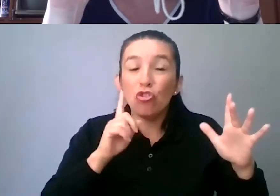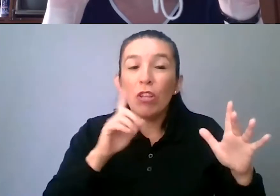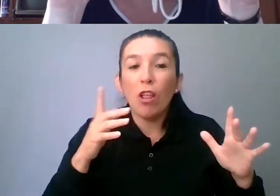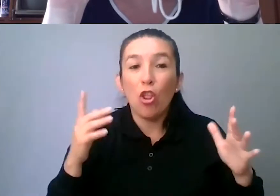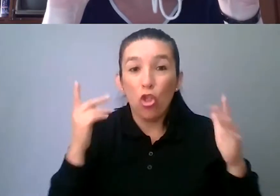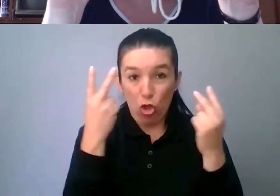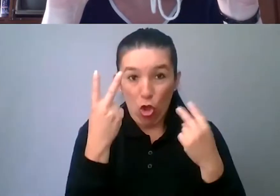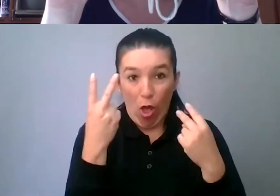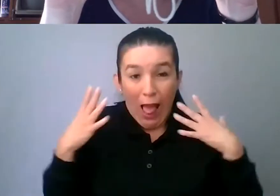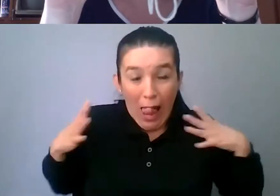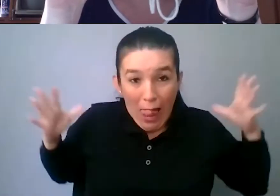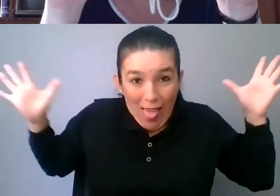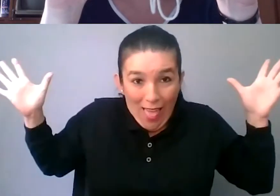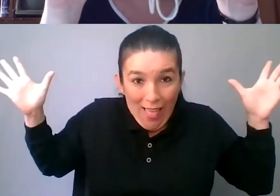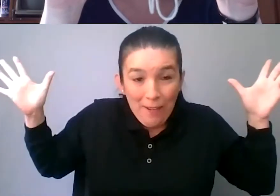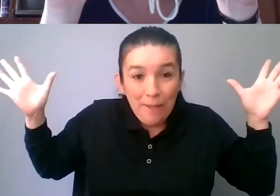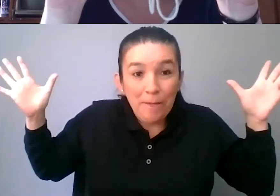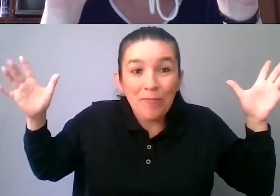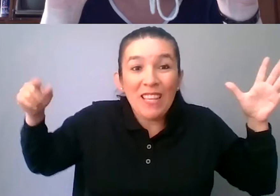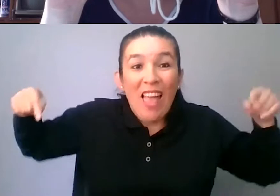dos alas y abajo hay solo